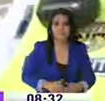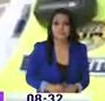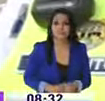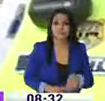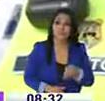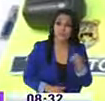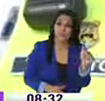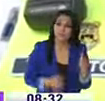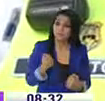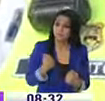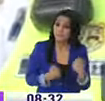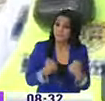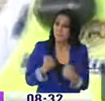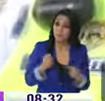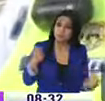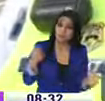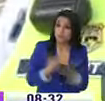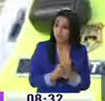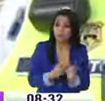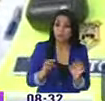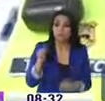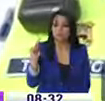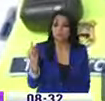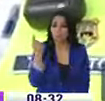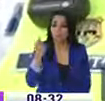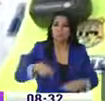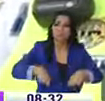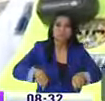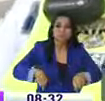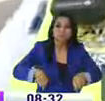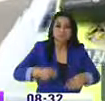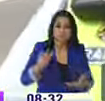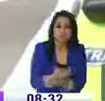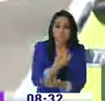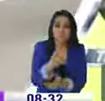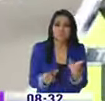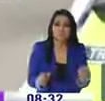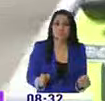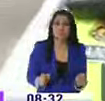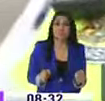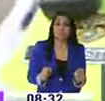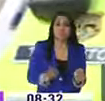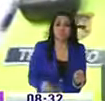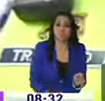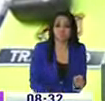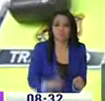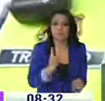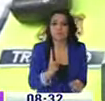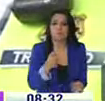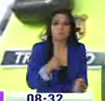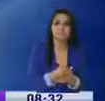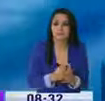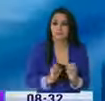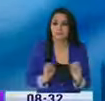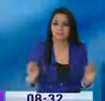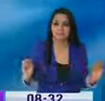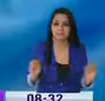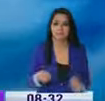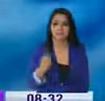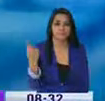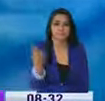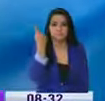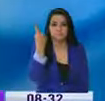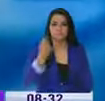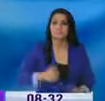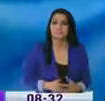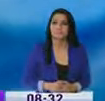ningún impacto con otro vehículo. Al momento en que se estrella, los conductores se detuvieron y no hubo ningún otro impacto. Según el